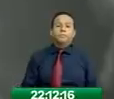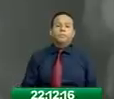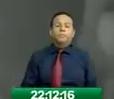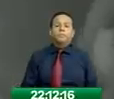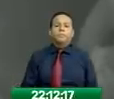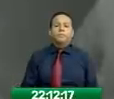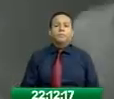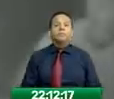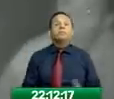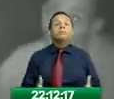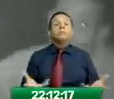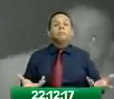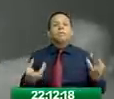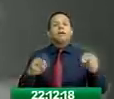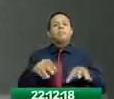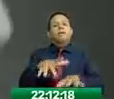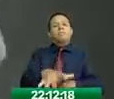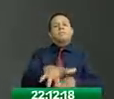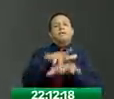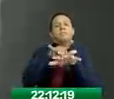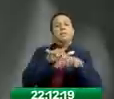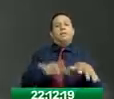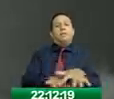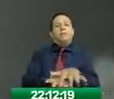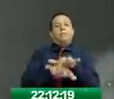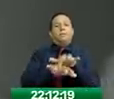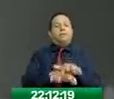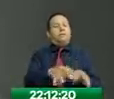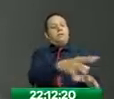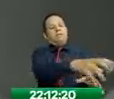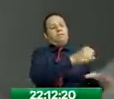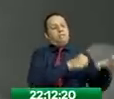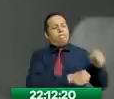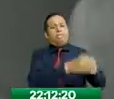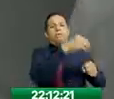Y no se olvidó de las zapatillas.